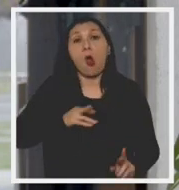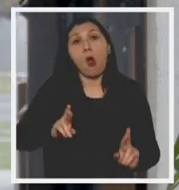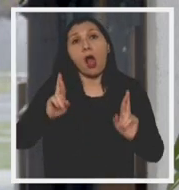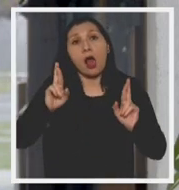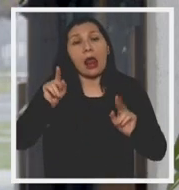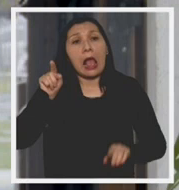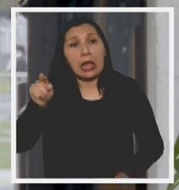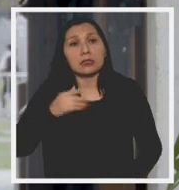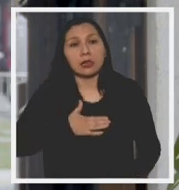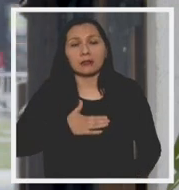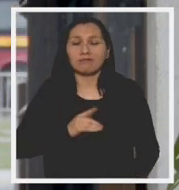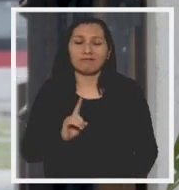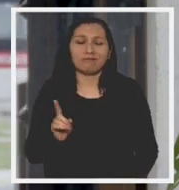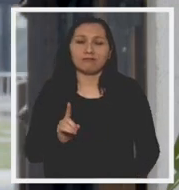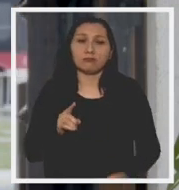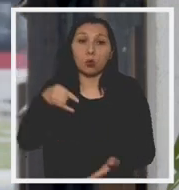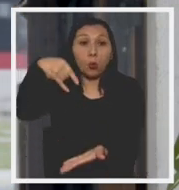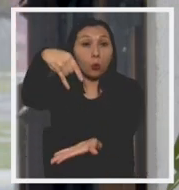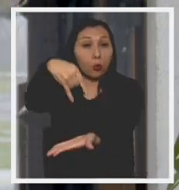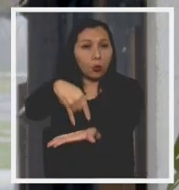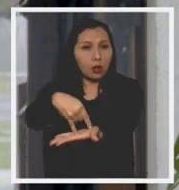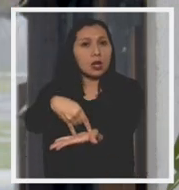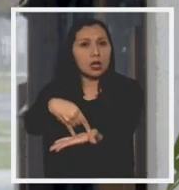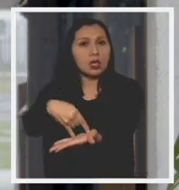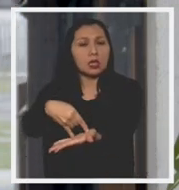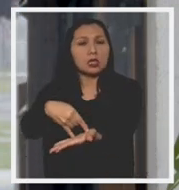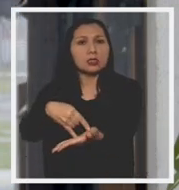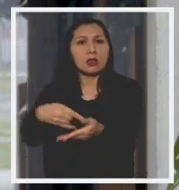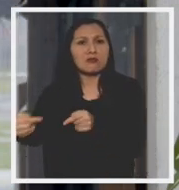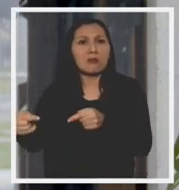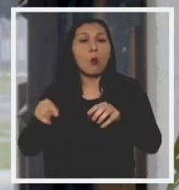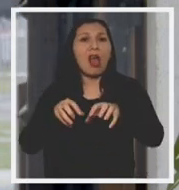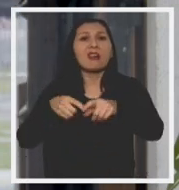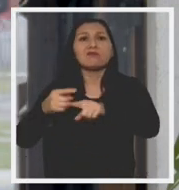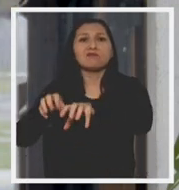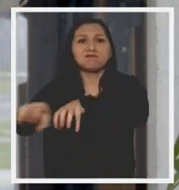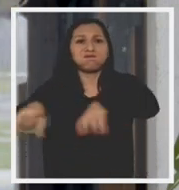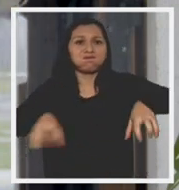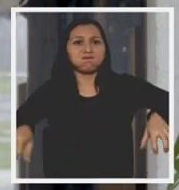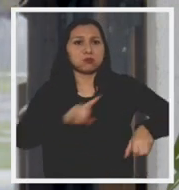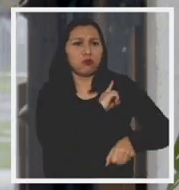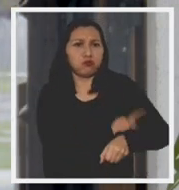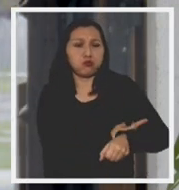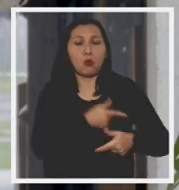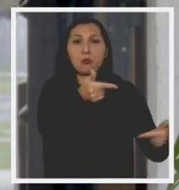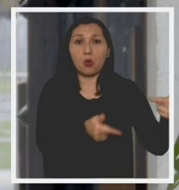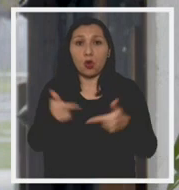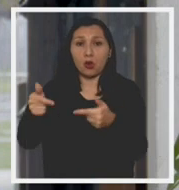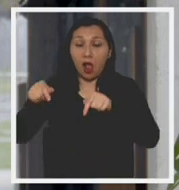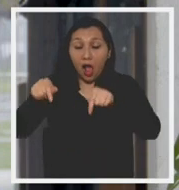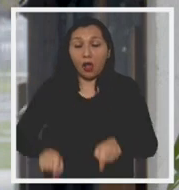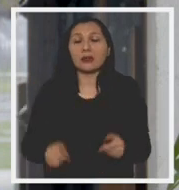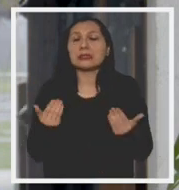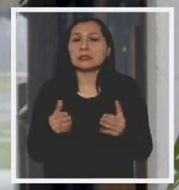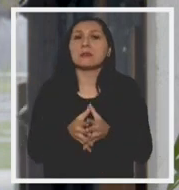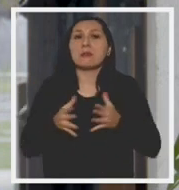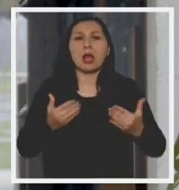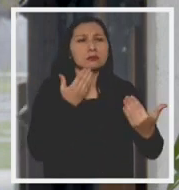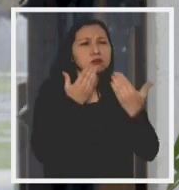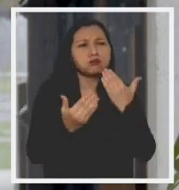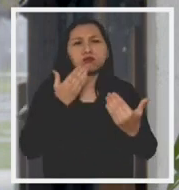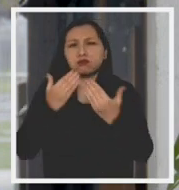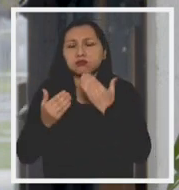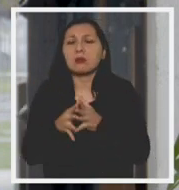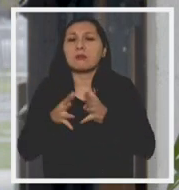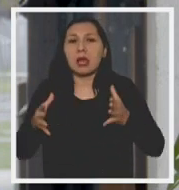tener, con un Congreso con dispersión de fuerzas políticas y en donde hoy día necesitamos más diálogo que